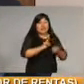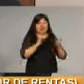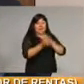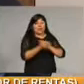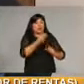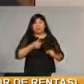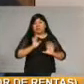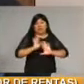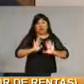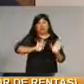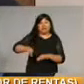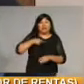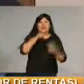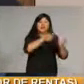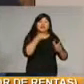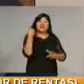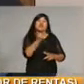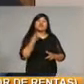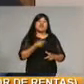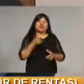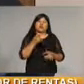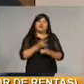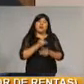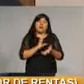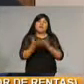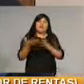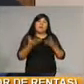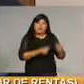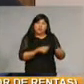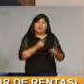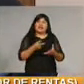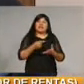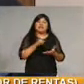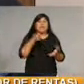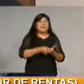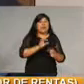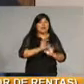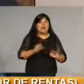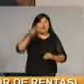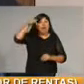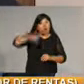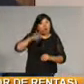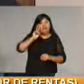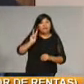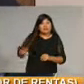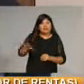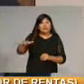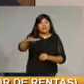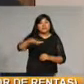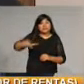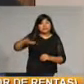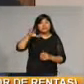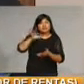digamos de la dehesa de esa situación ahora se genera toda una situación compleja para esa persona